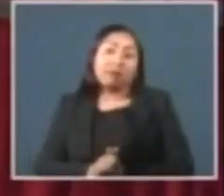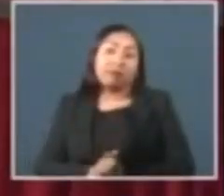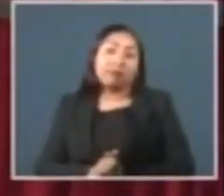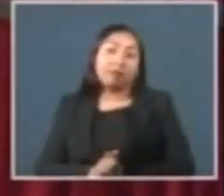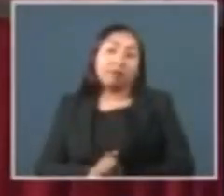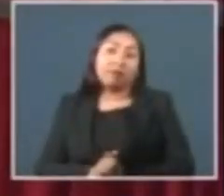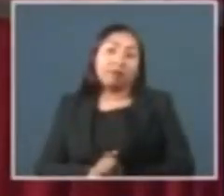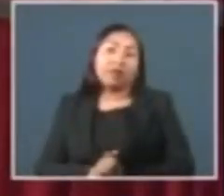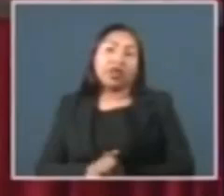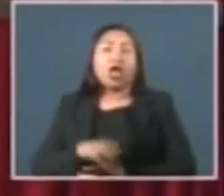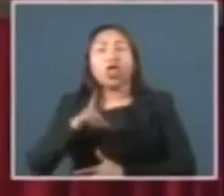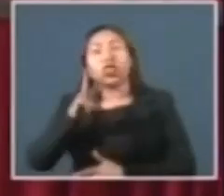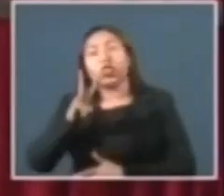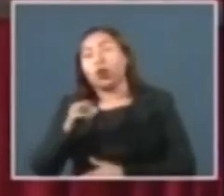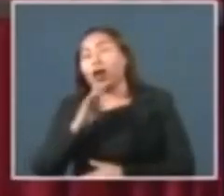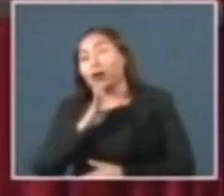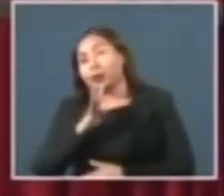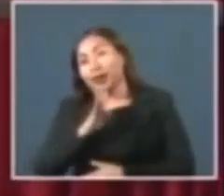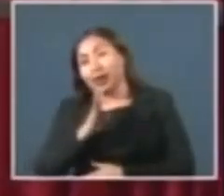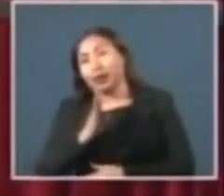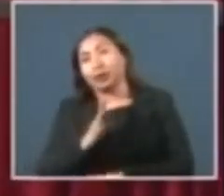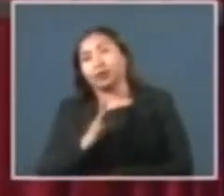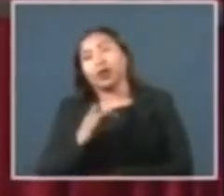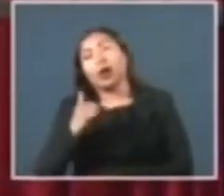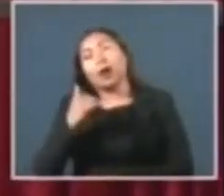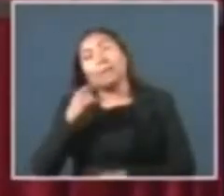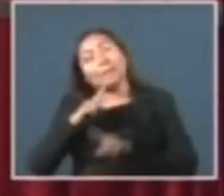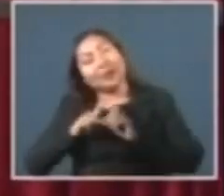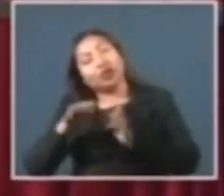que no hablara, pero yo voy a hablar.